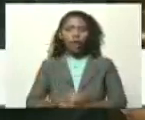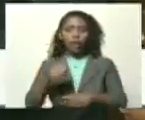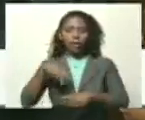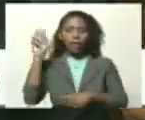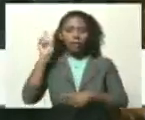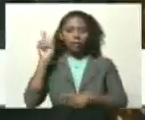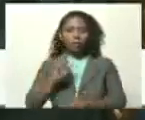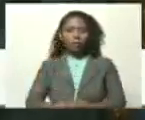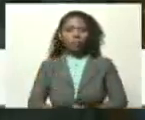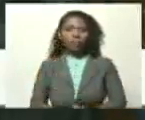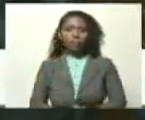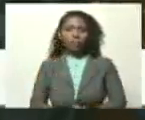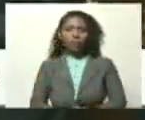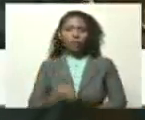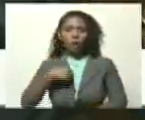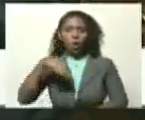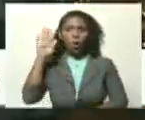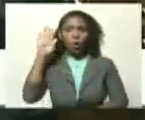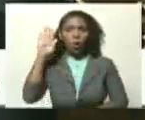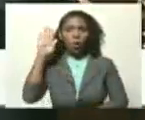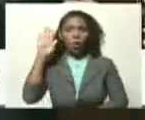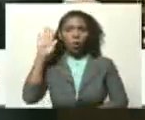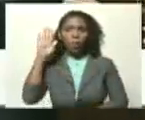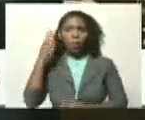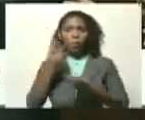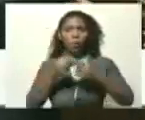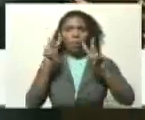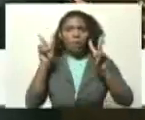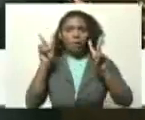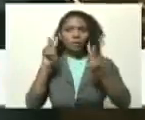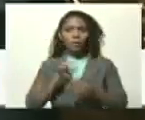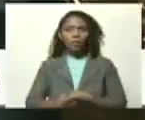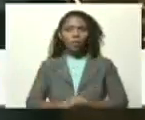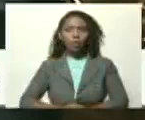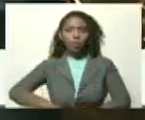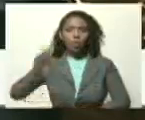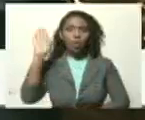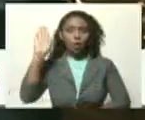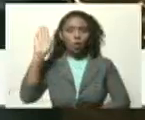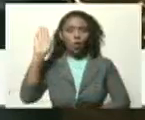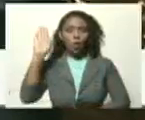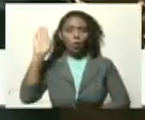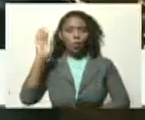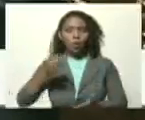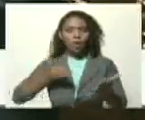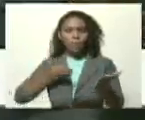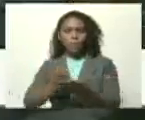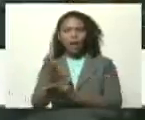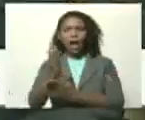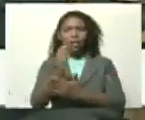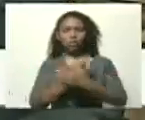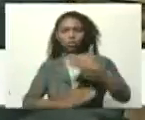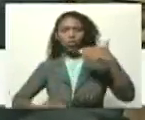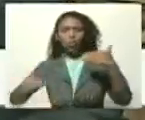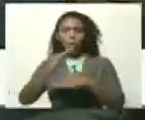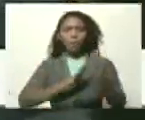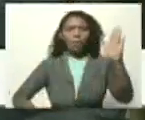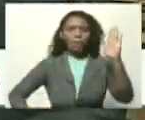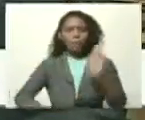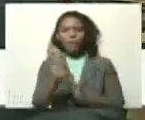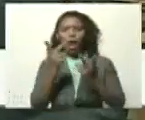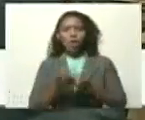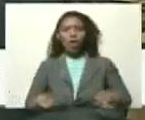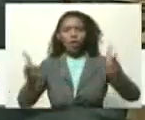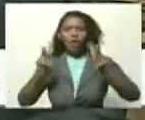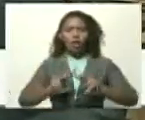Venezuela. Juro por la paz. Juro por la lealtad suprema a los